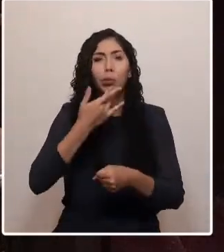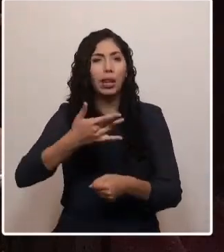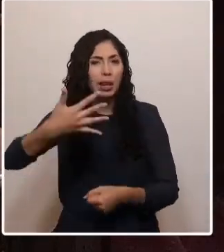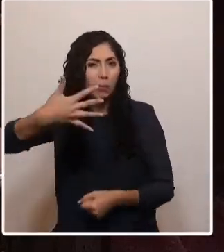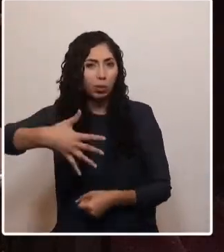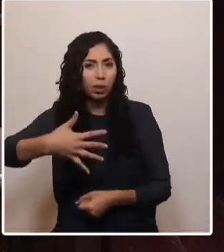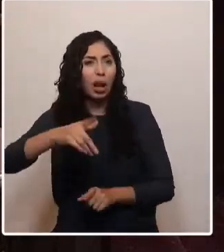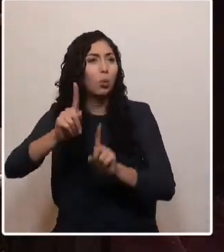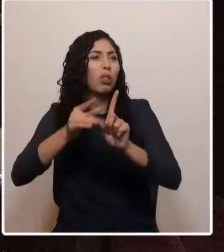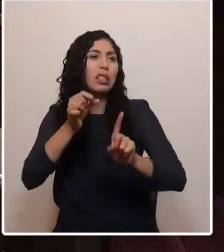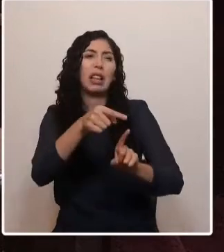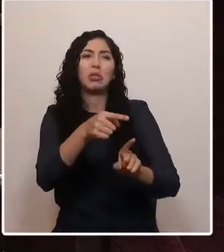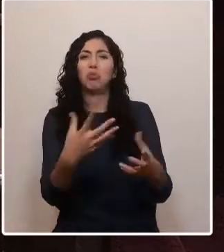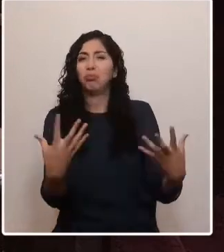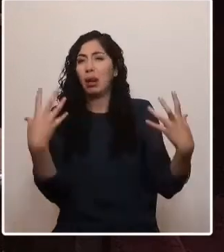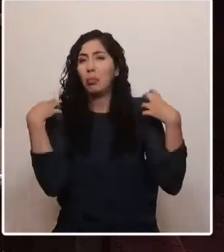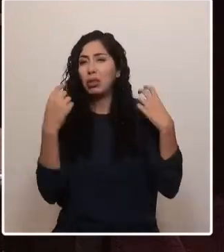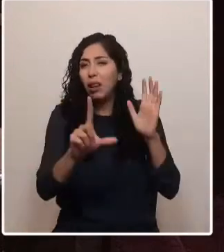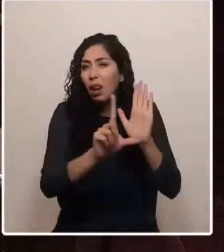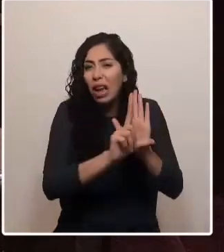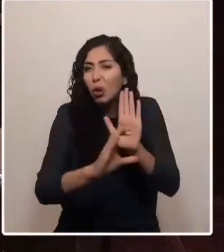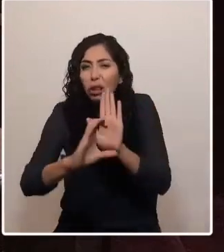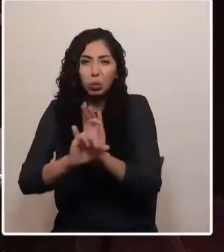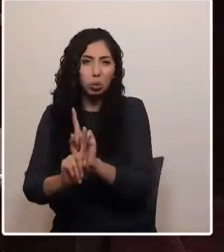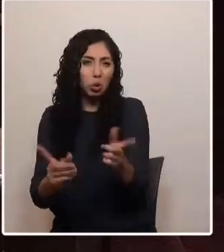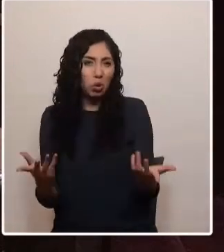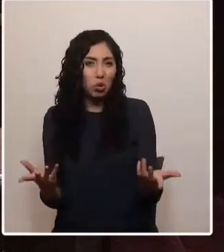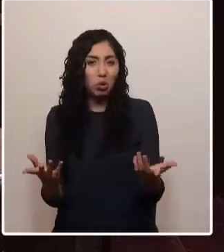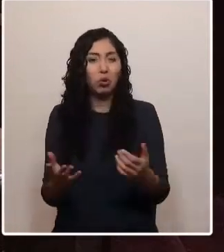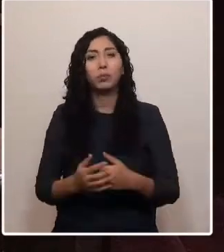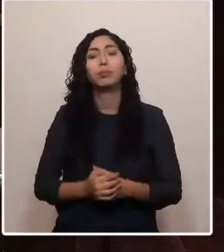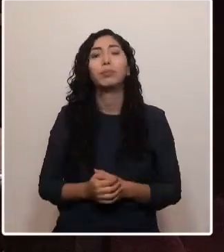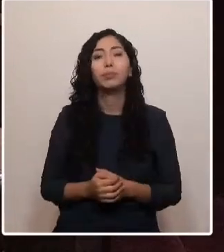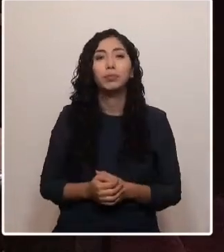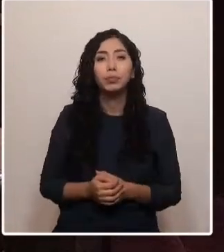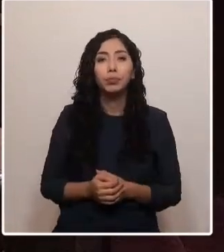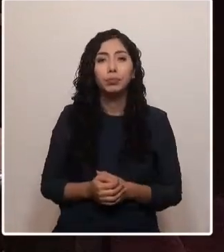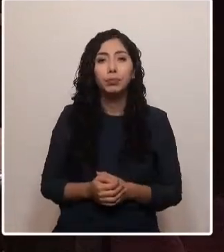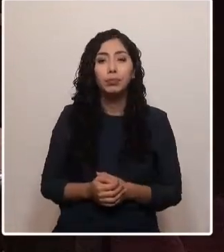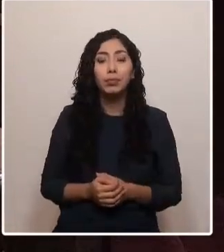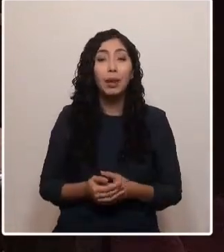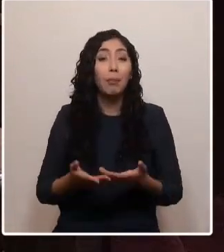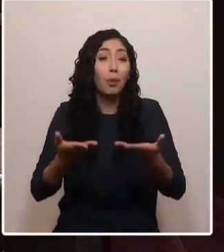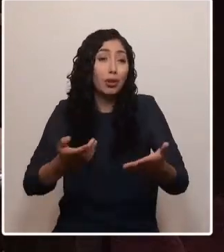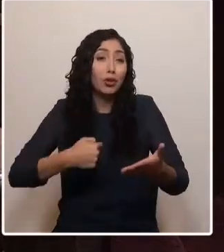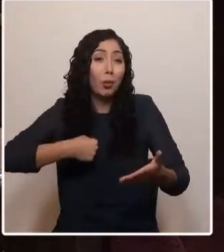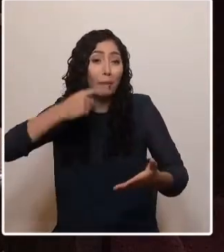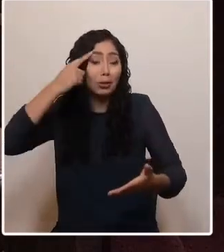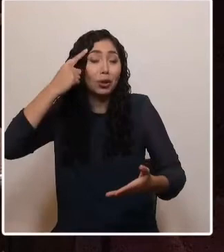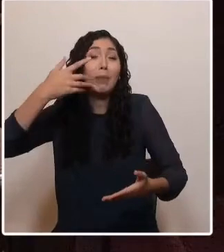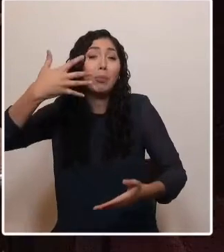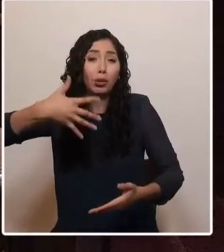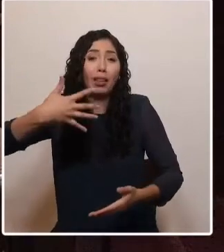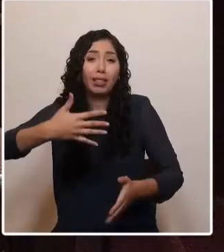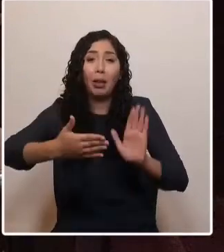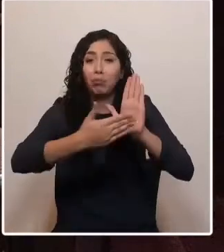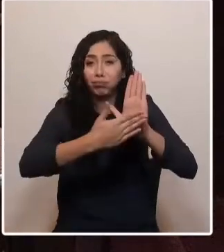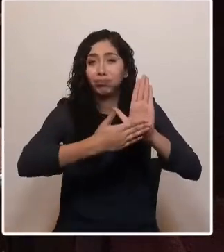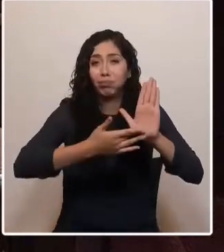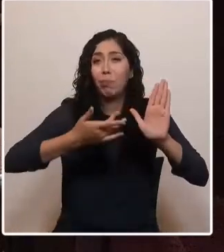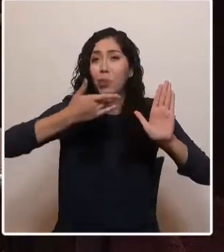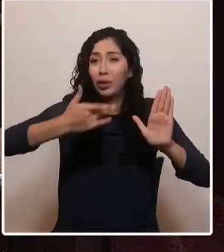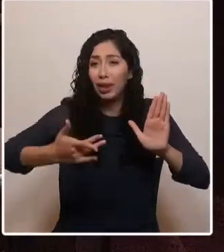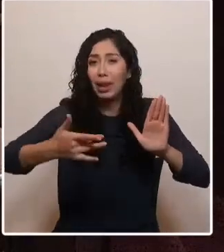de ley, esto no debe ir en la Constitución, basta de poner cosas que no son de rango constitucional. Es por eso que creo importante argumentar respecto a la relevancia que merece esta